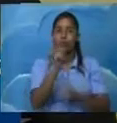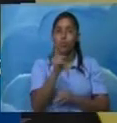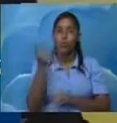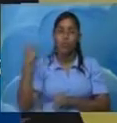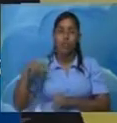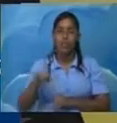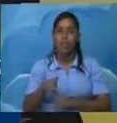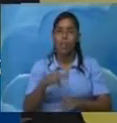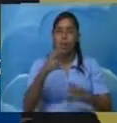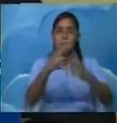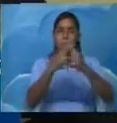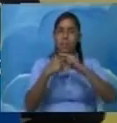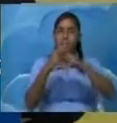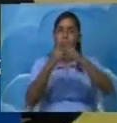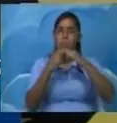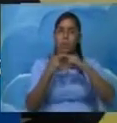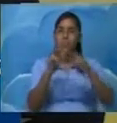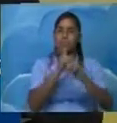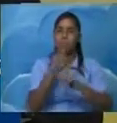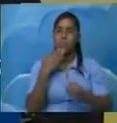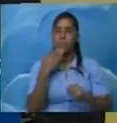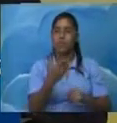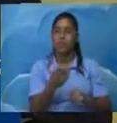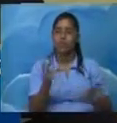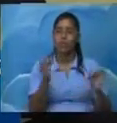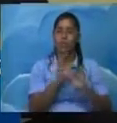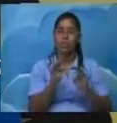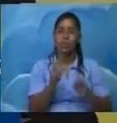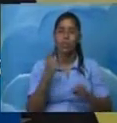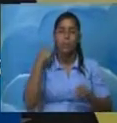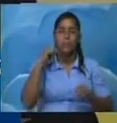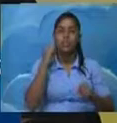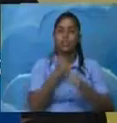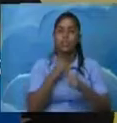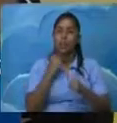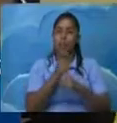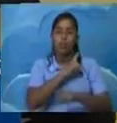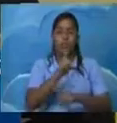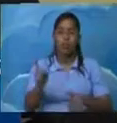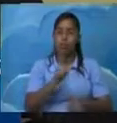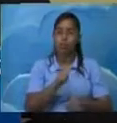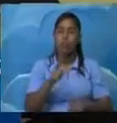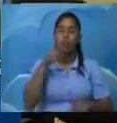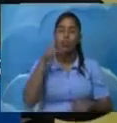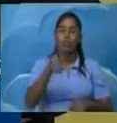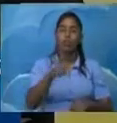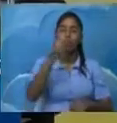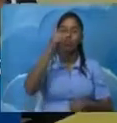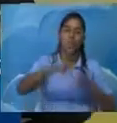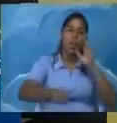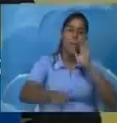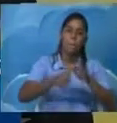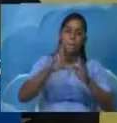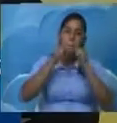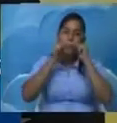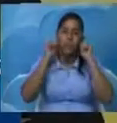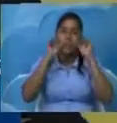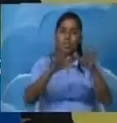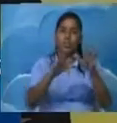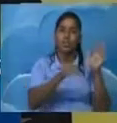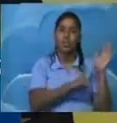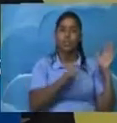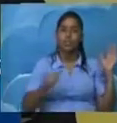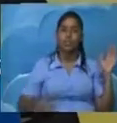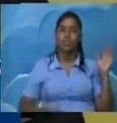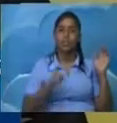allí pidiendo prestado, pidiendo por ahí, pasando trabajo, no. tú serás más bien bendición. El Señor